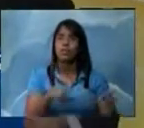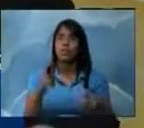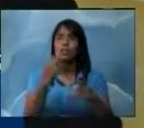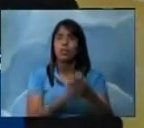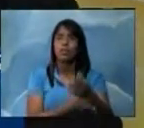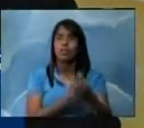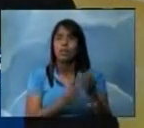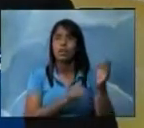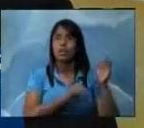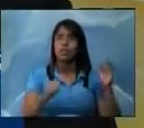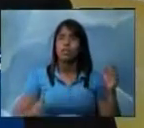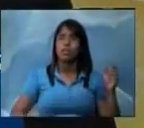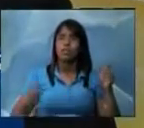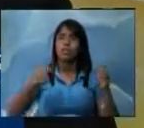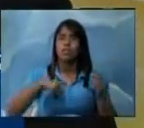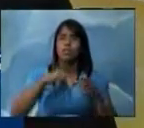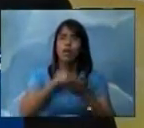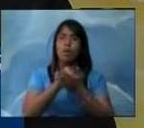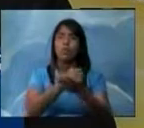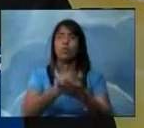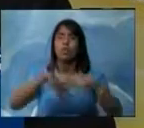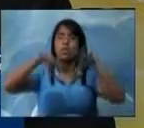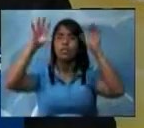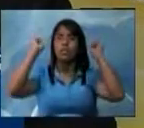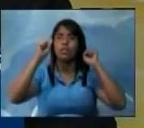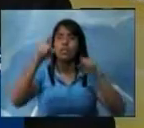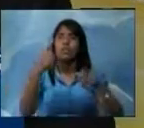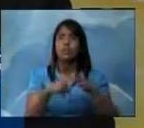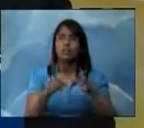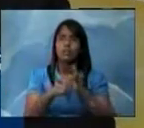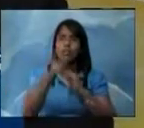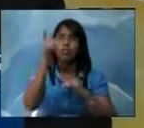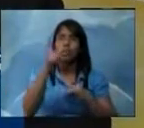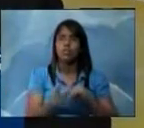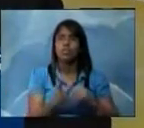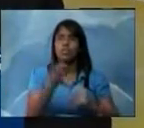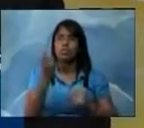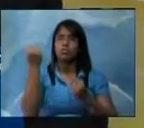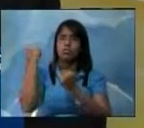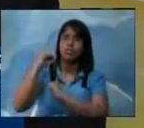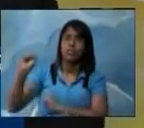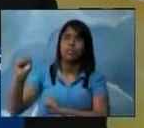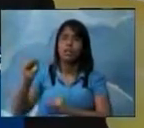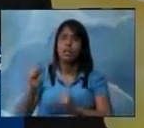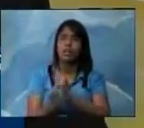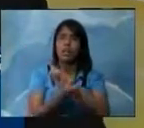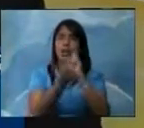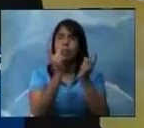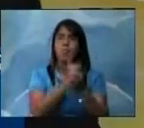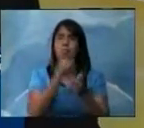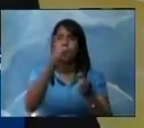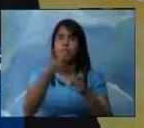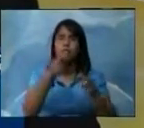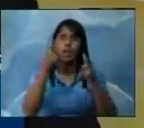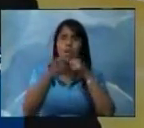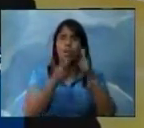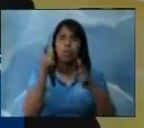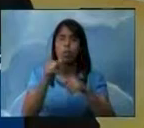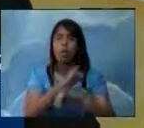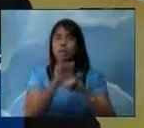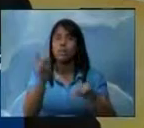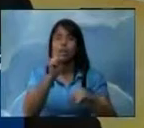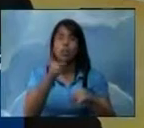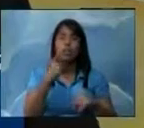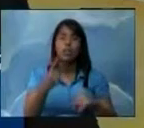que el Señor nos ayude a entender que esas cosas son abominación. Cambiamos el lenguaje, ya no